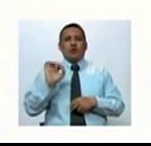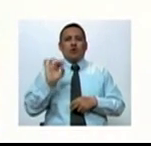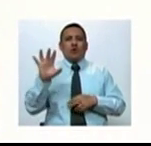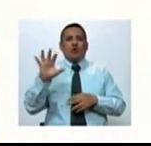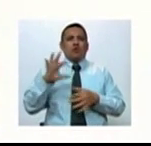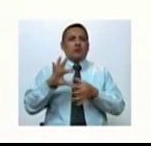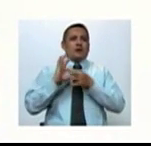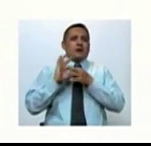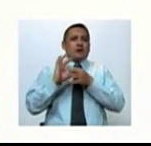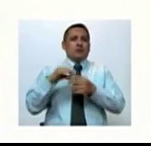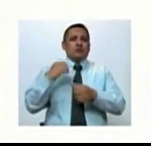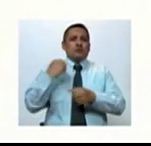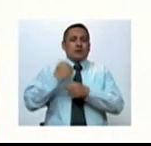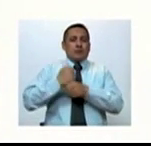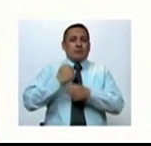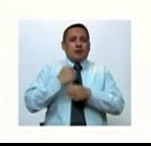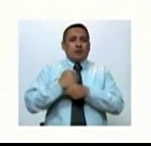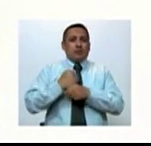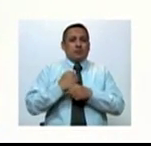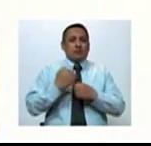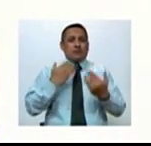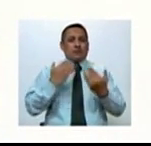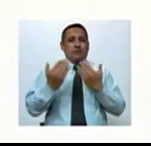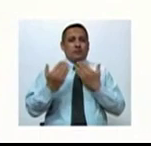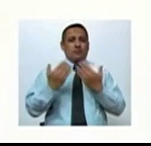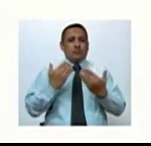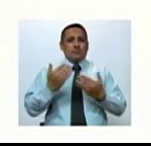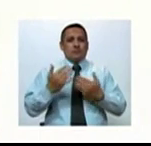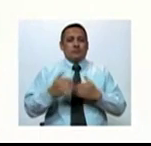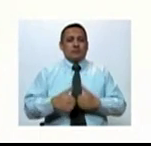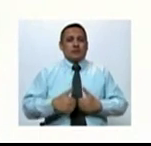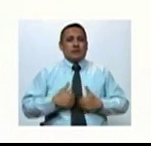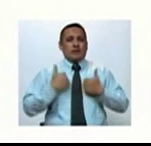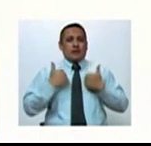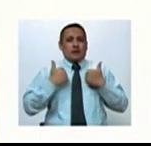de relaciones contractuales,